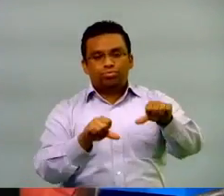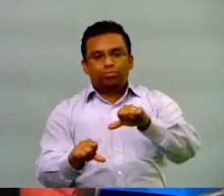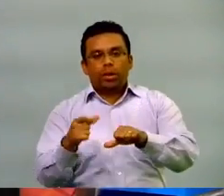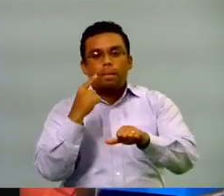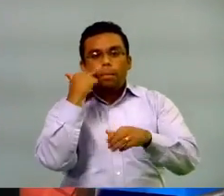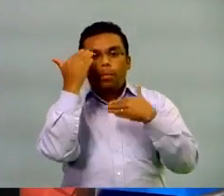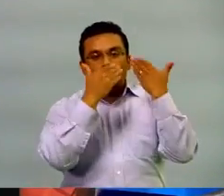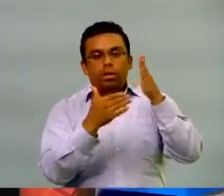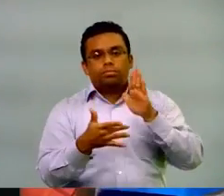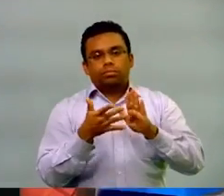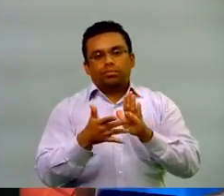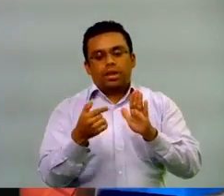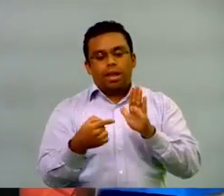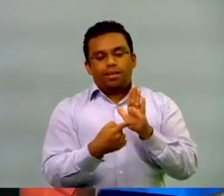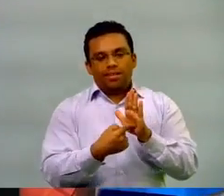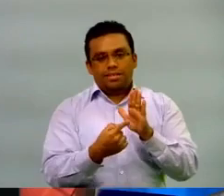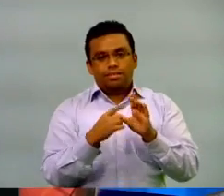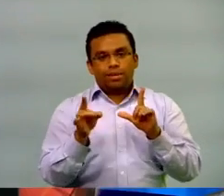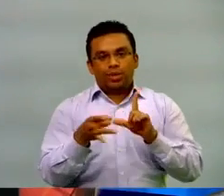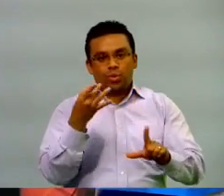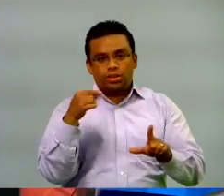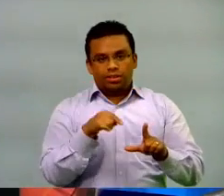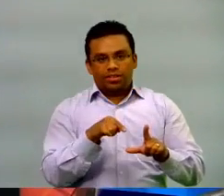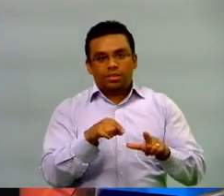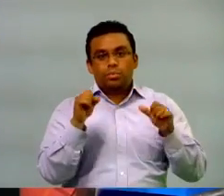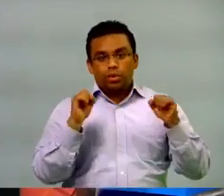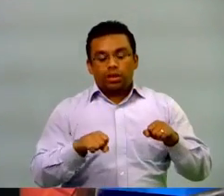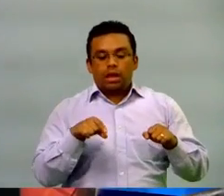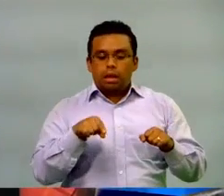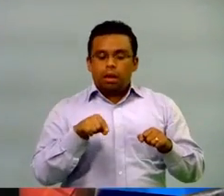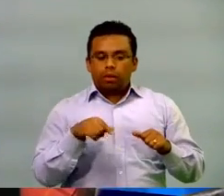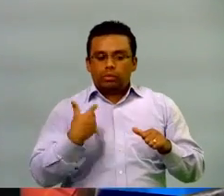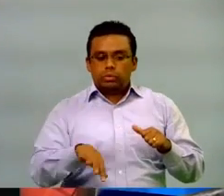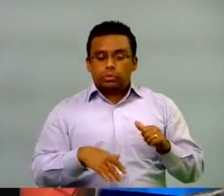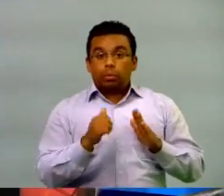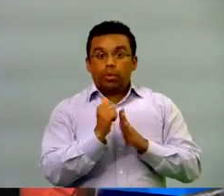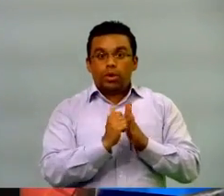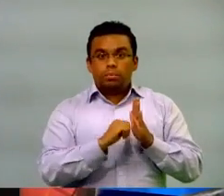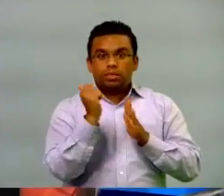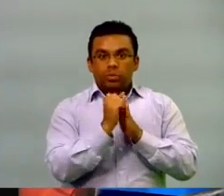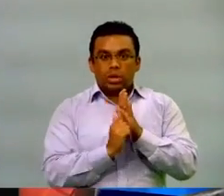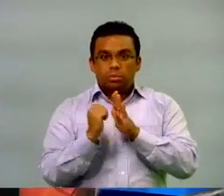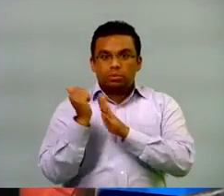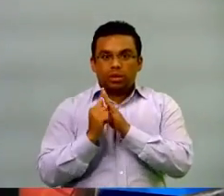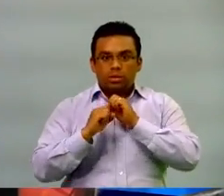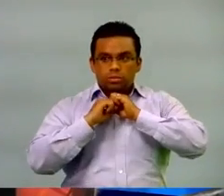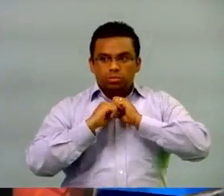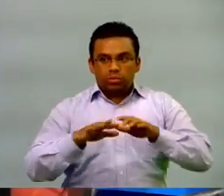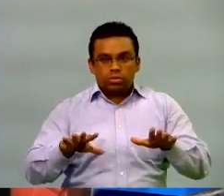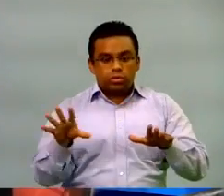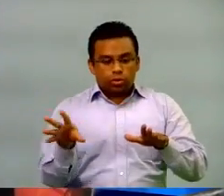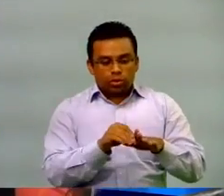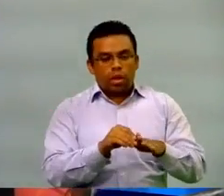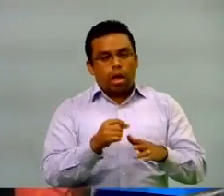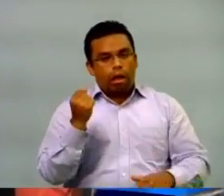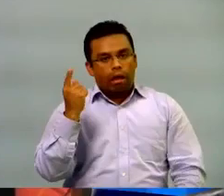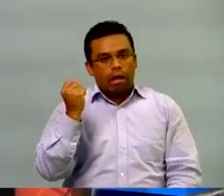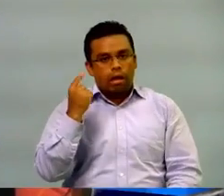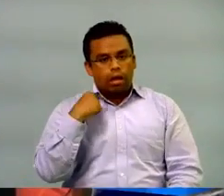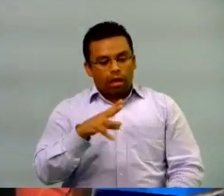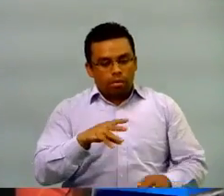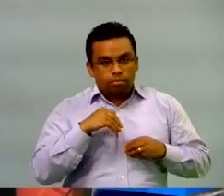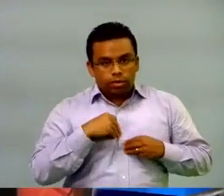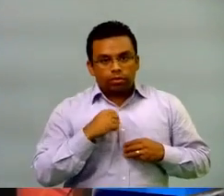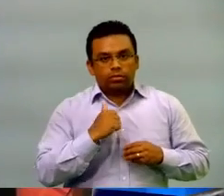y de la reformulación de la labor misma del docente a través de todos estos programas que enseñan a digitalizar contenidos y a crear